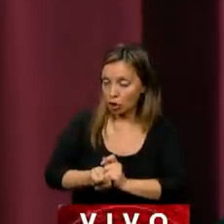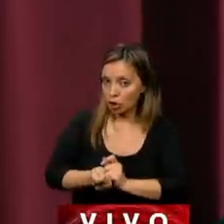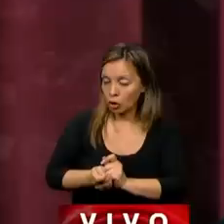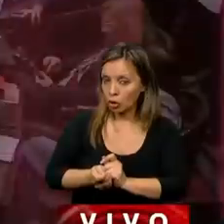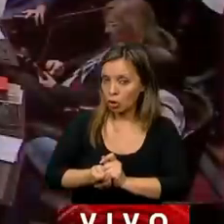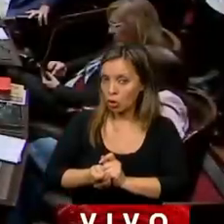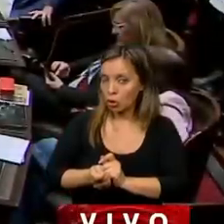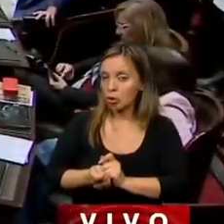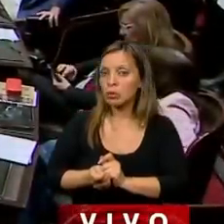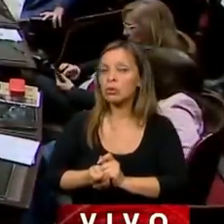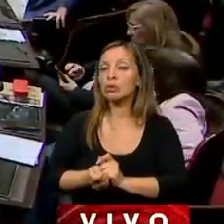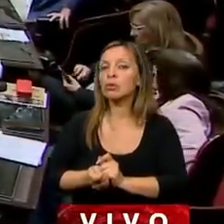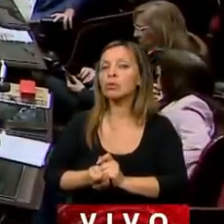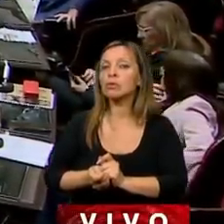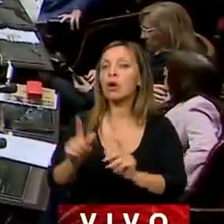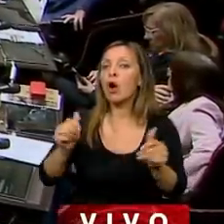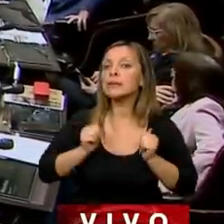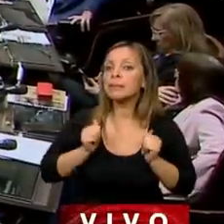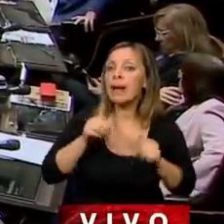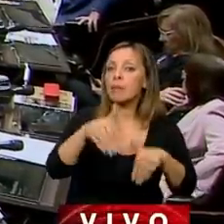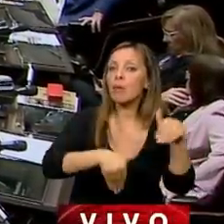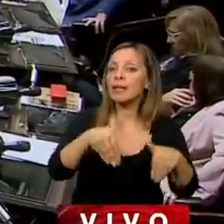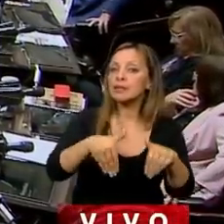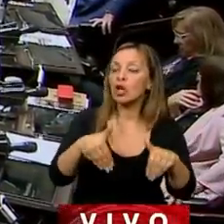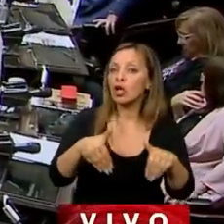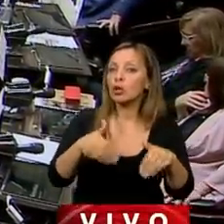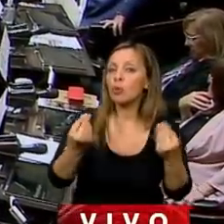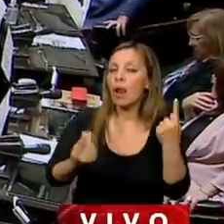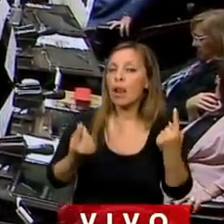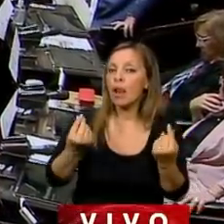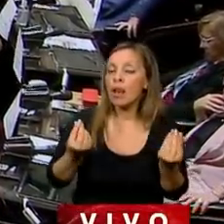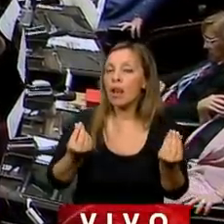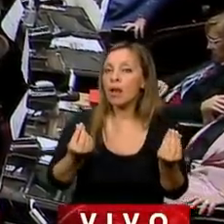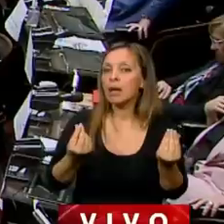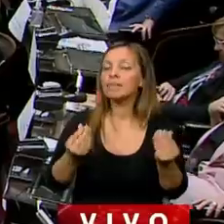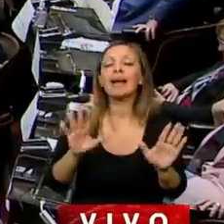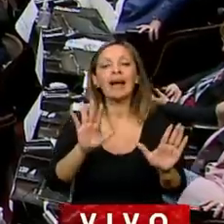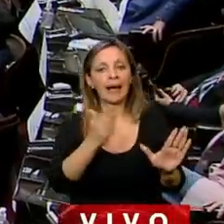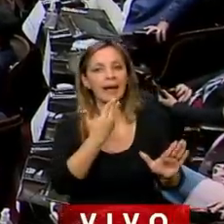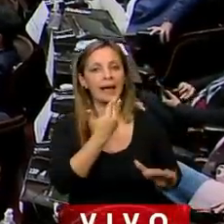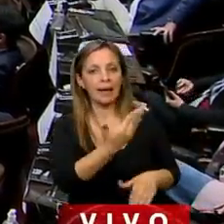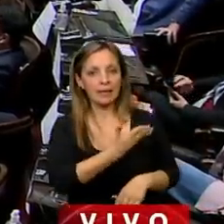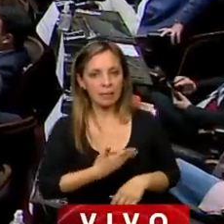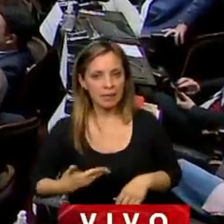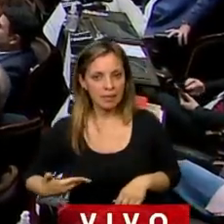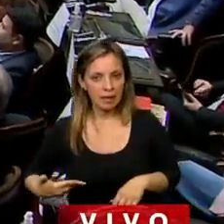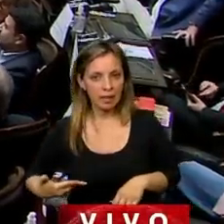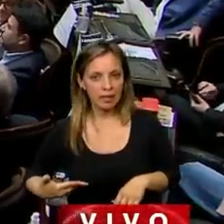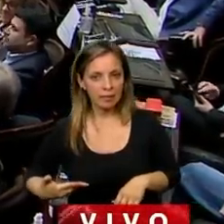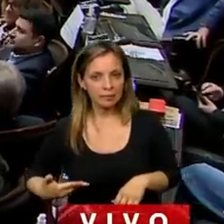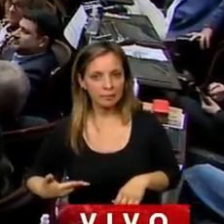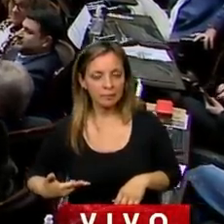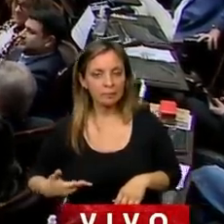Esper. Gracias, señora presidenta. O esperamos la votación en particular, gracias, señora, que es lo que correspondería. Gracias, señora presidenta, por